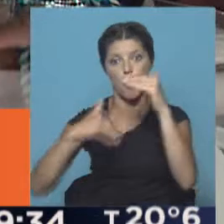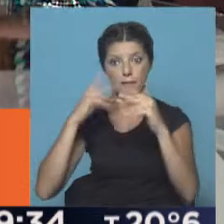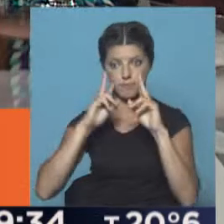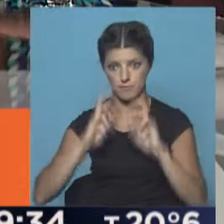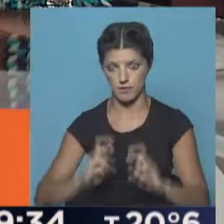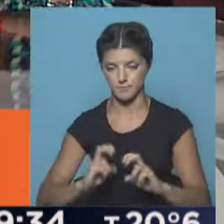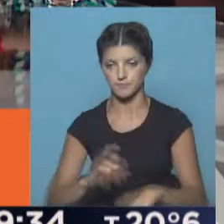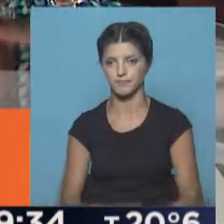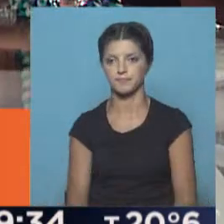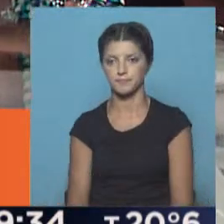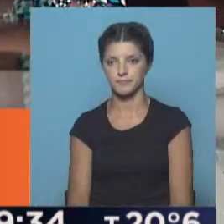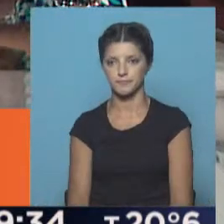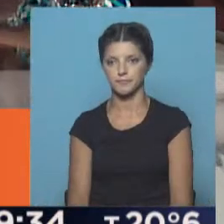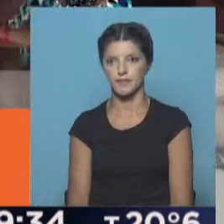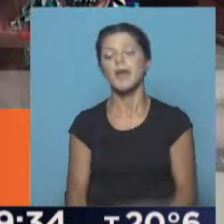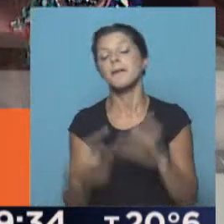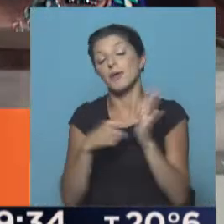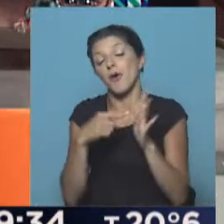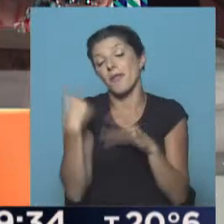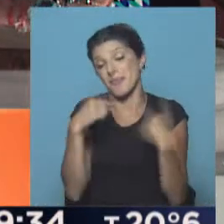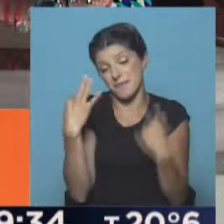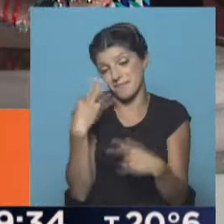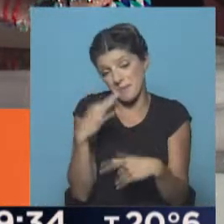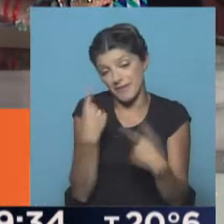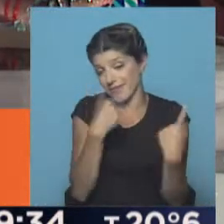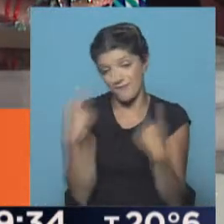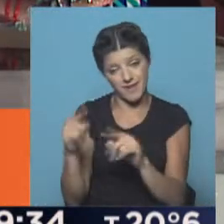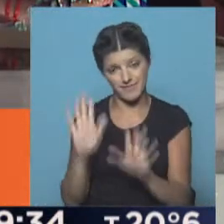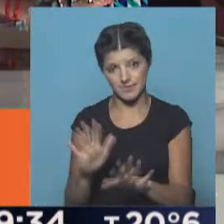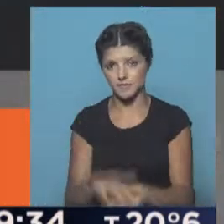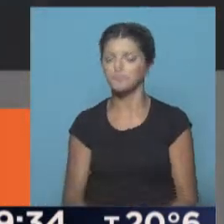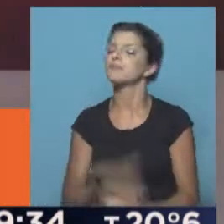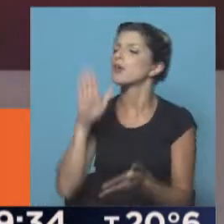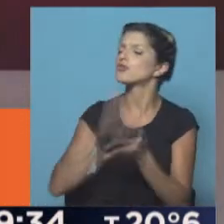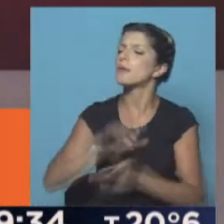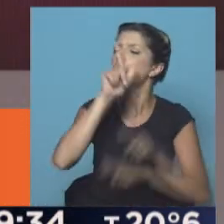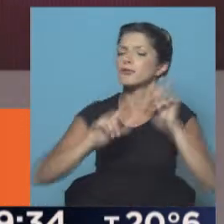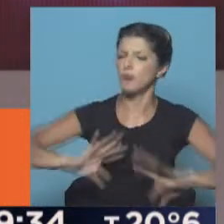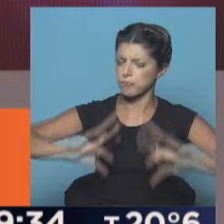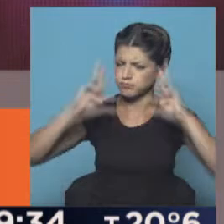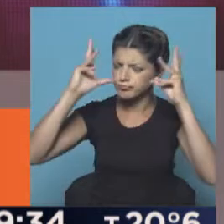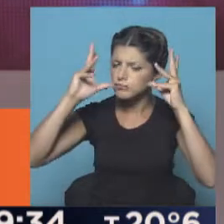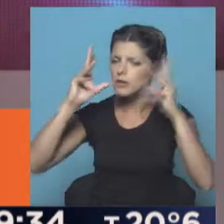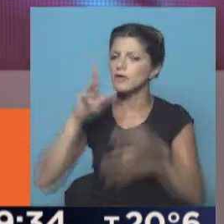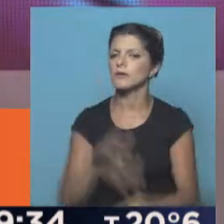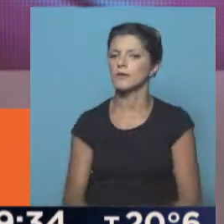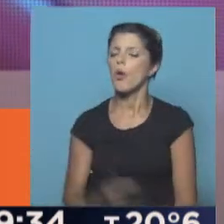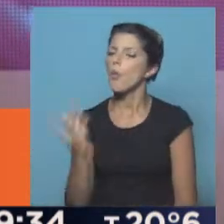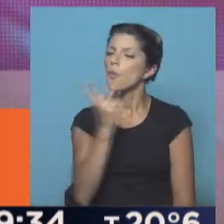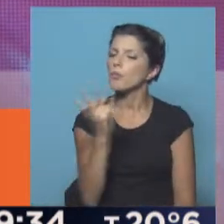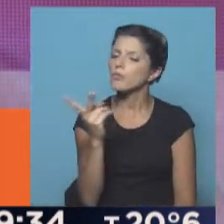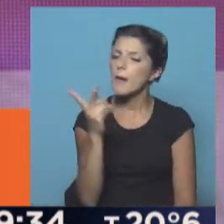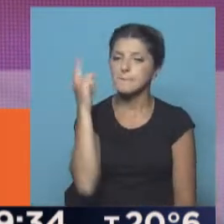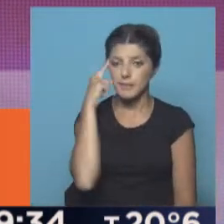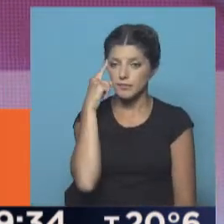Pero no debería ser así. No debería ser así. Hablando de indignación de la gente, ¿ustedes consideran que se está cerca de que